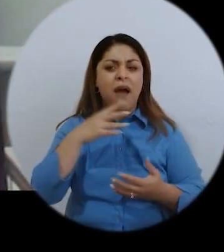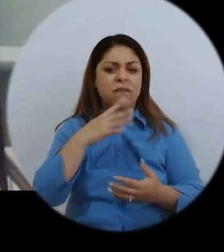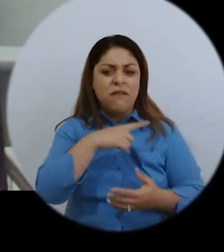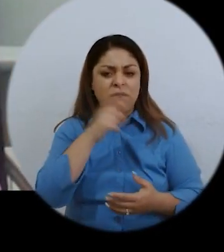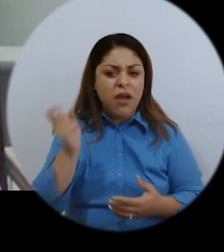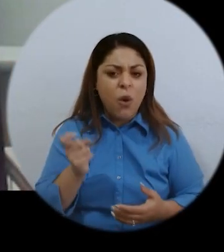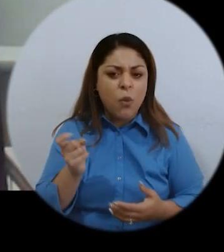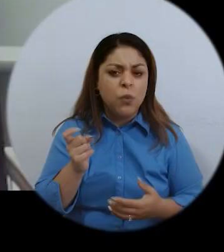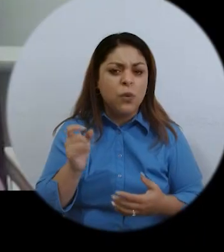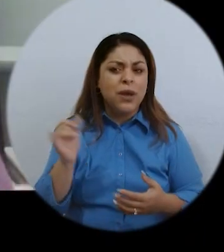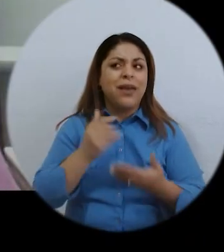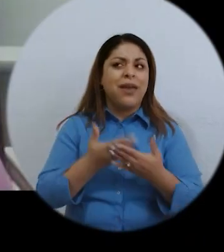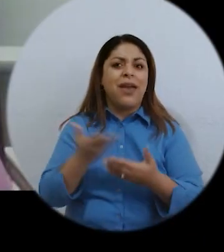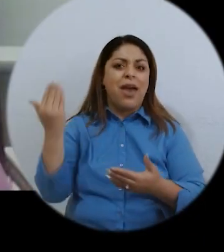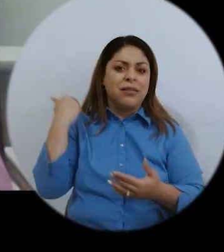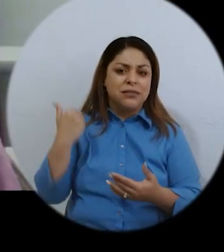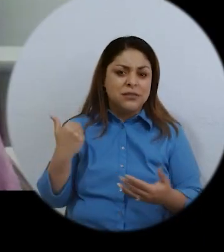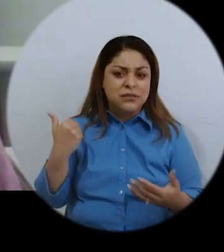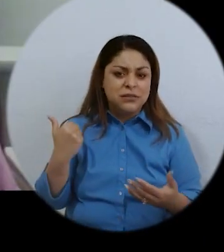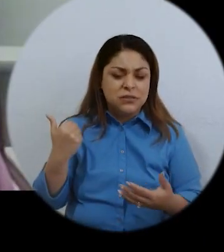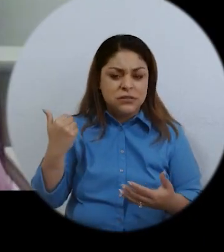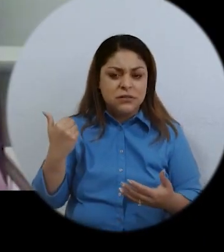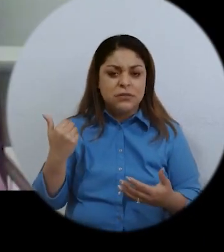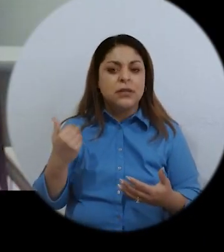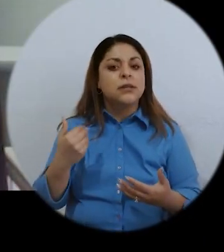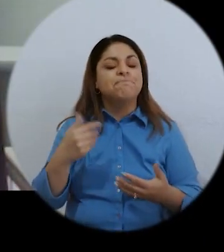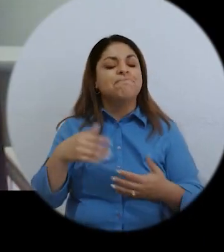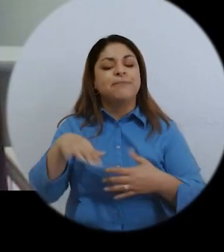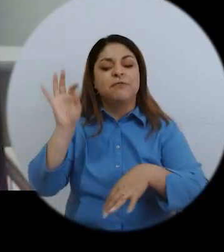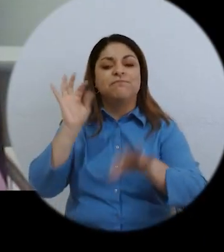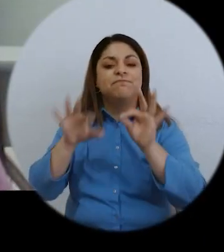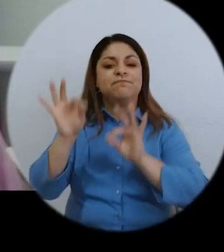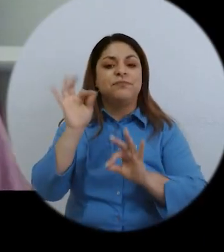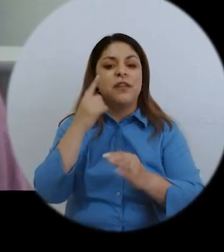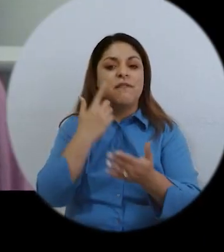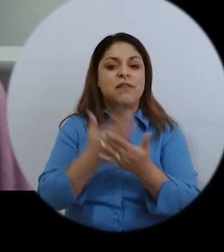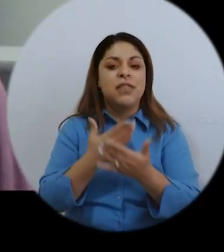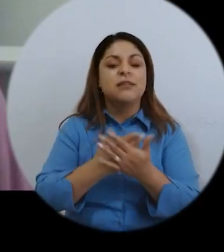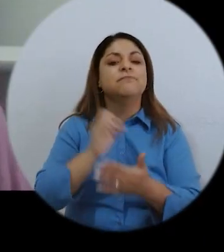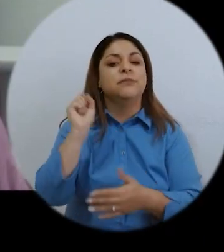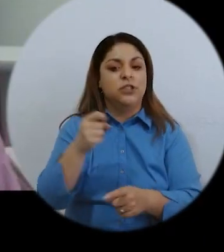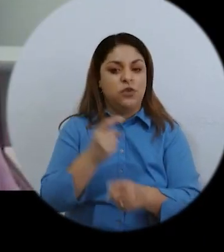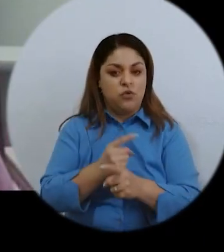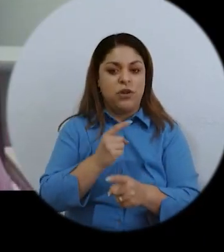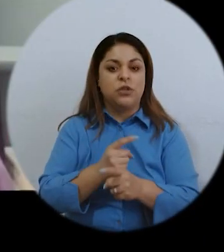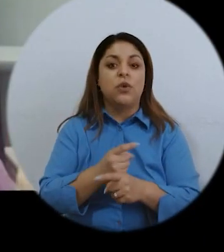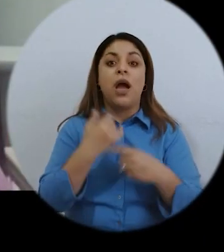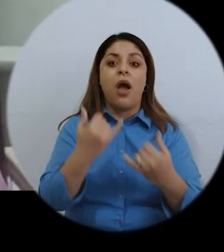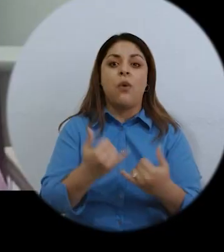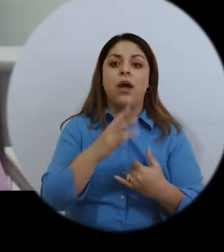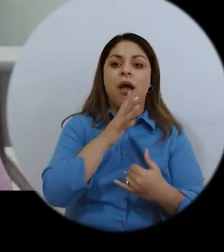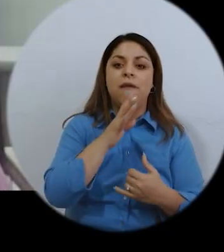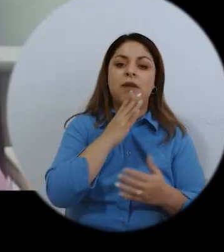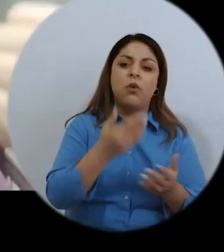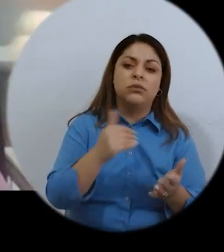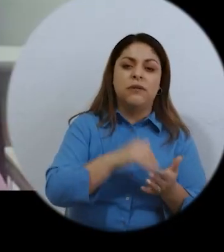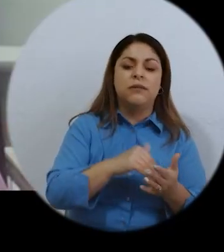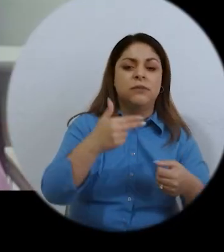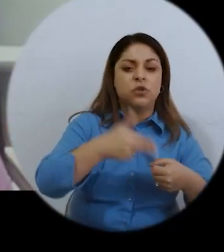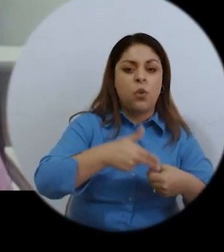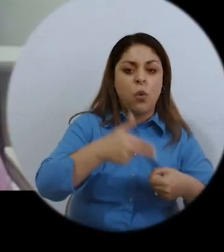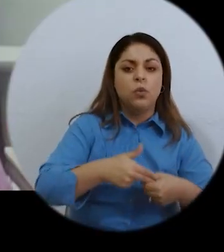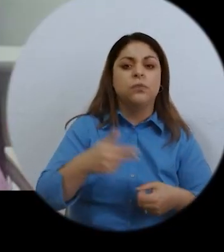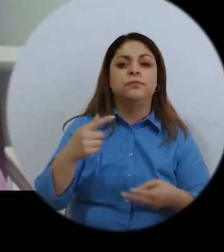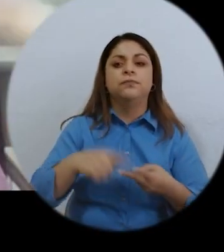que antes, el ambiente como un obstáculo para el desarrollo, y encontramos evidencias de que así es. Estamos volviendo a hablar de petróleo,